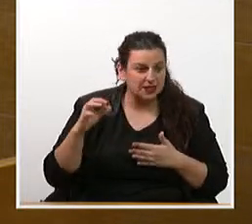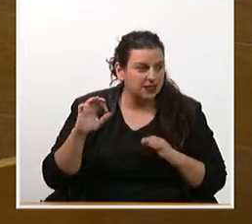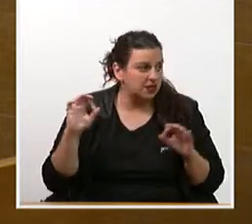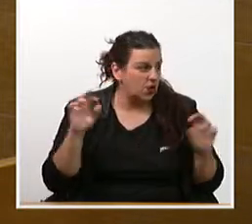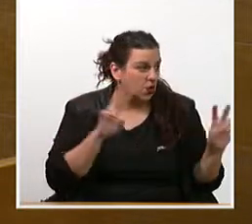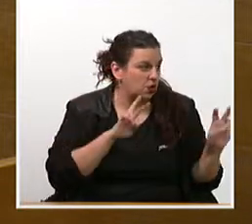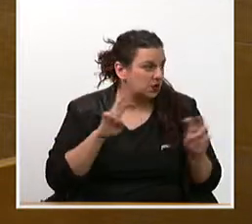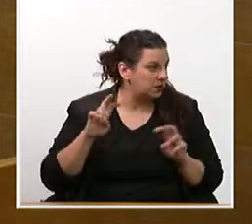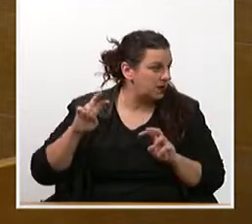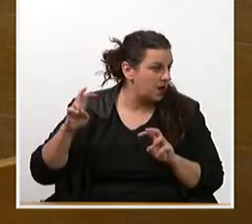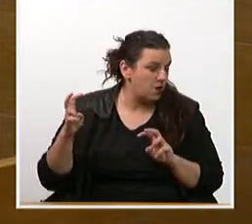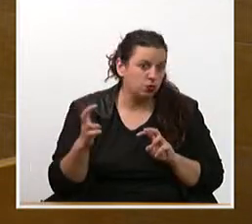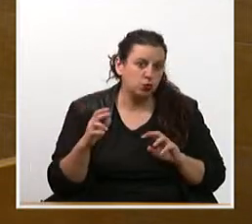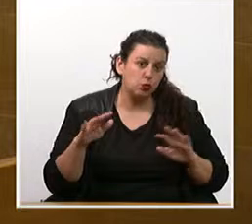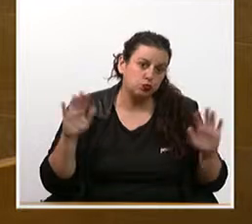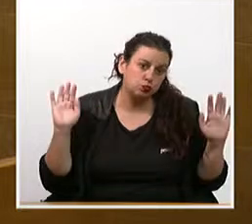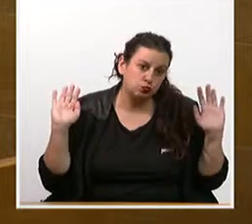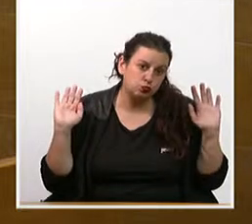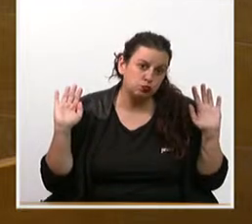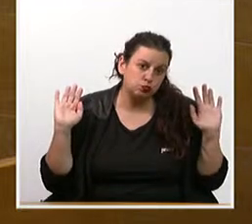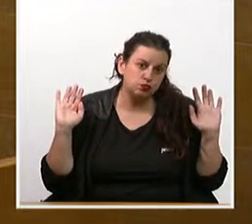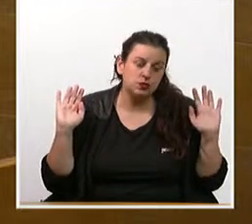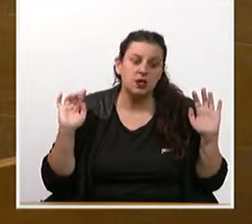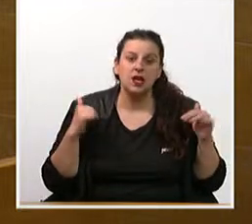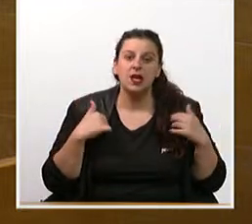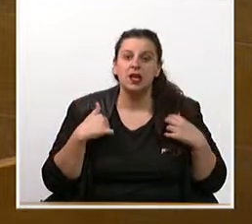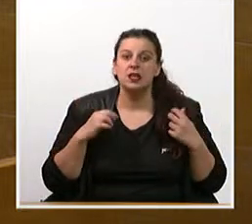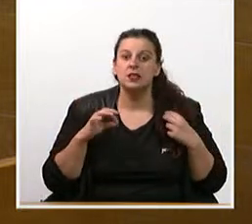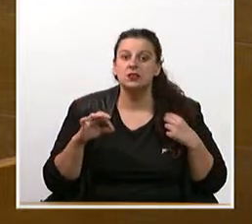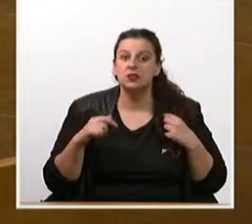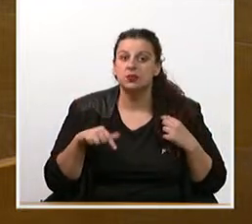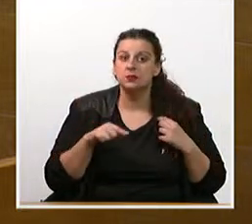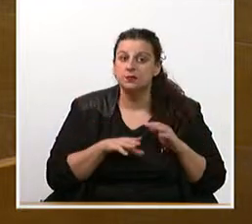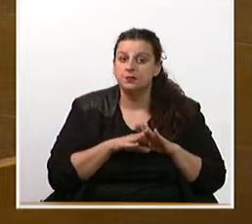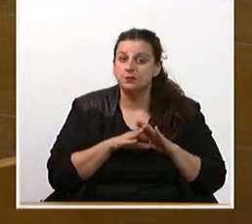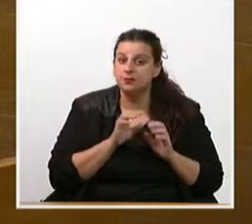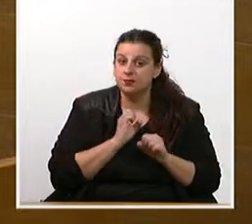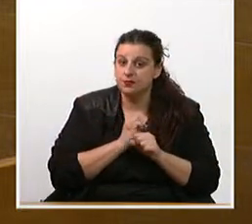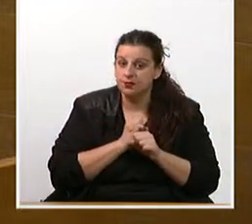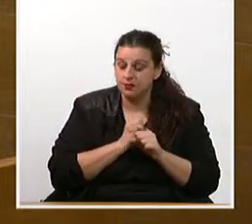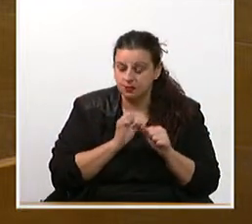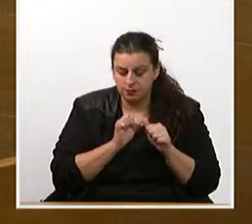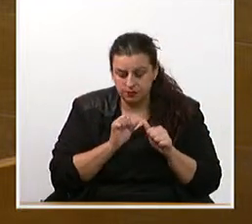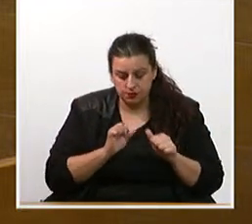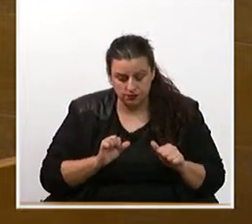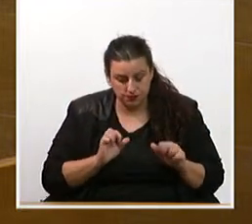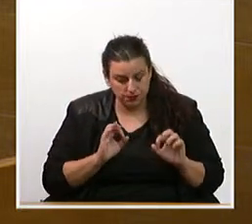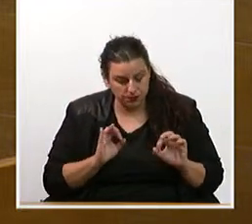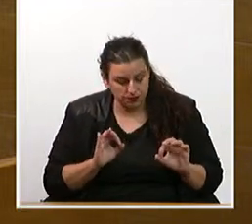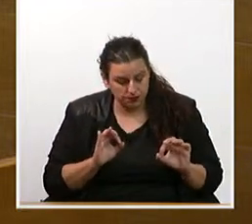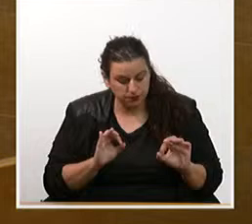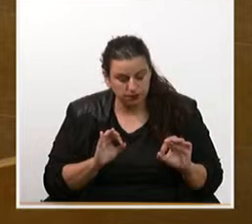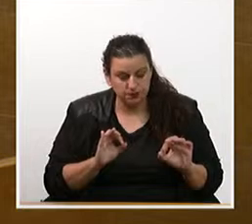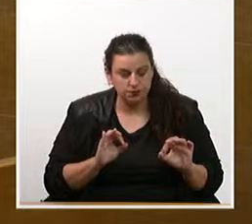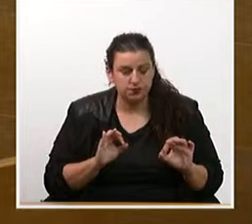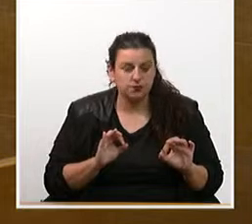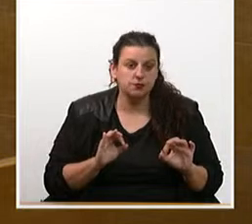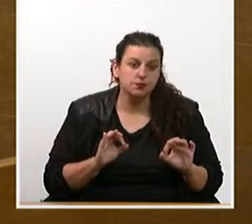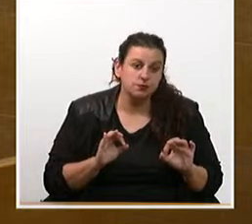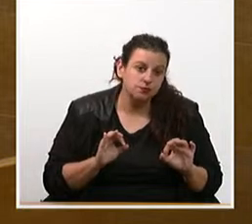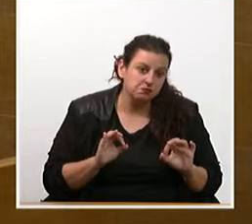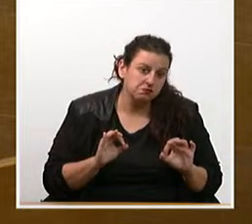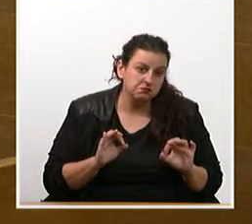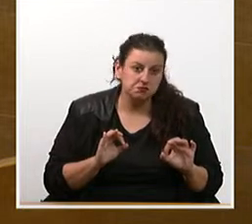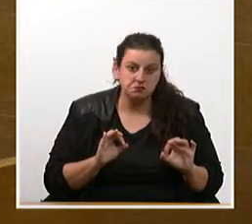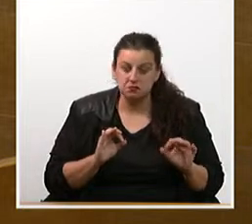cuestión y eso no nos quita que nosotros sigamos trabajando de una forma totalmente